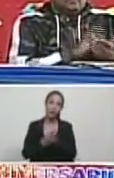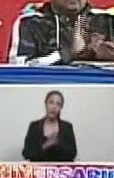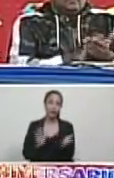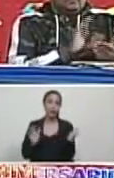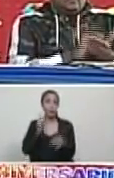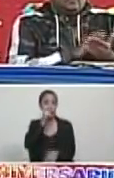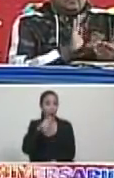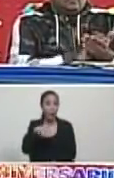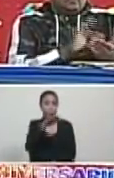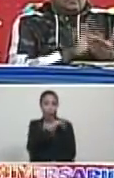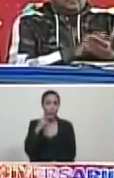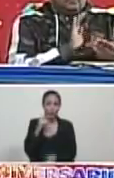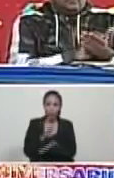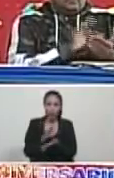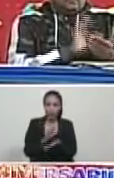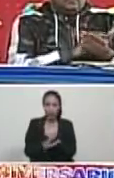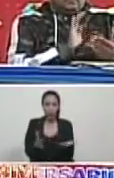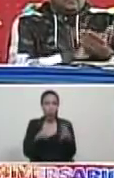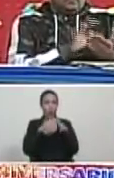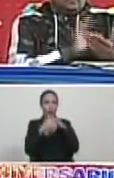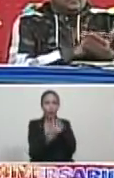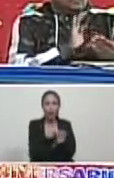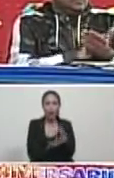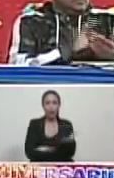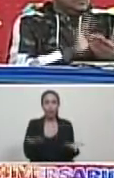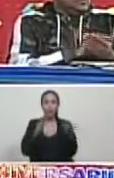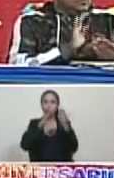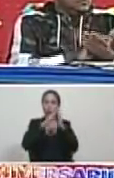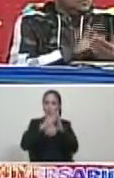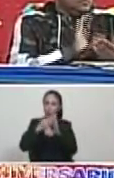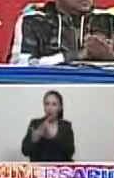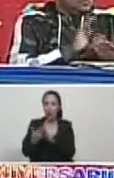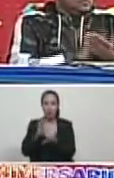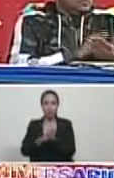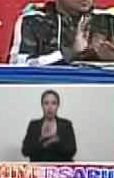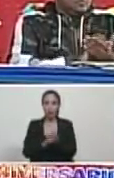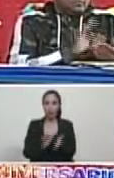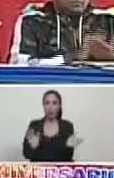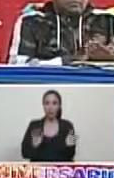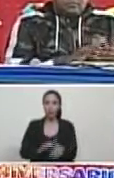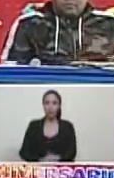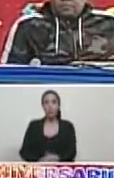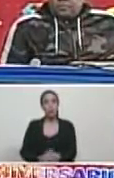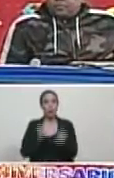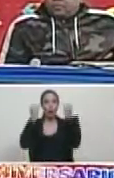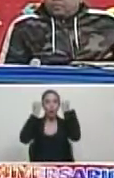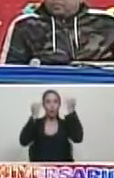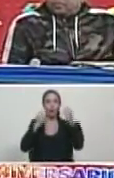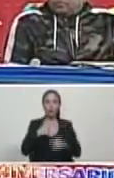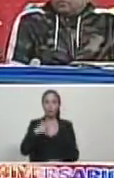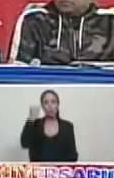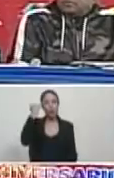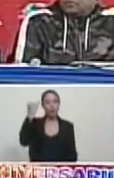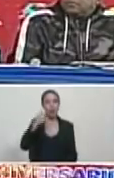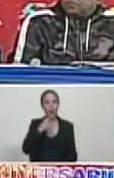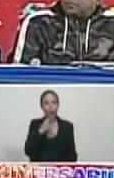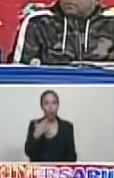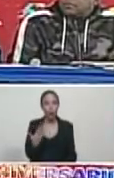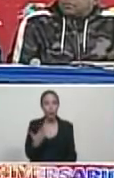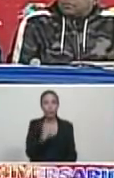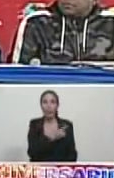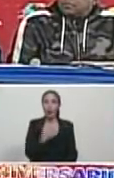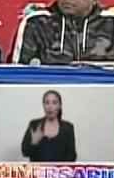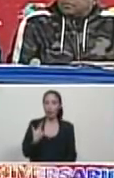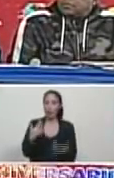pueblo triunfó en cada barrio, en cada esquina. Ahí fue donde me surgió la idea de las cuadrillas